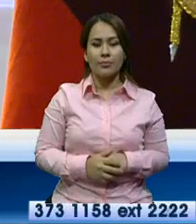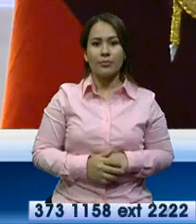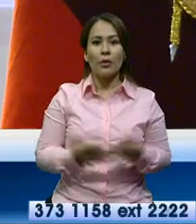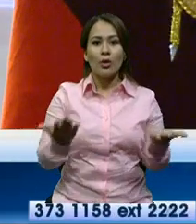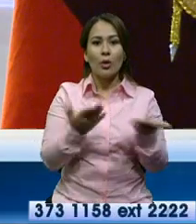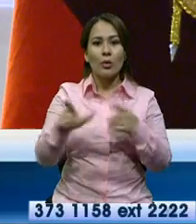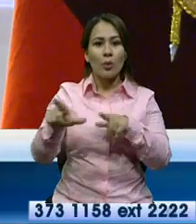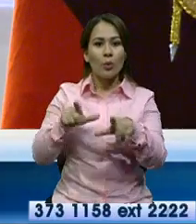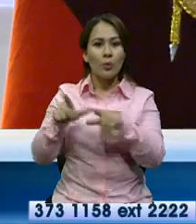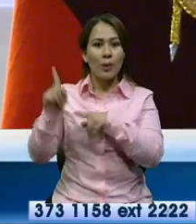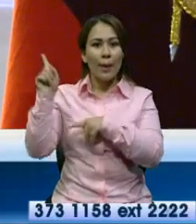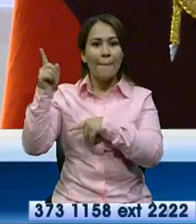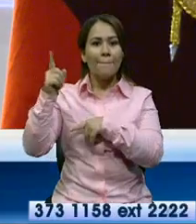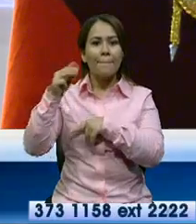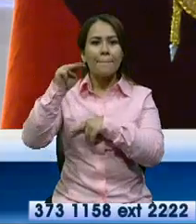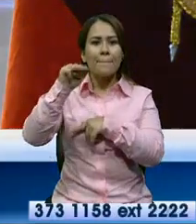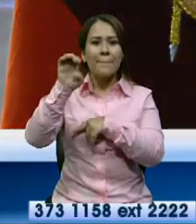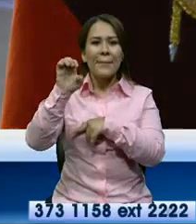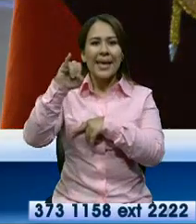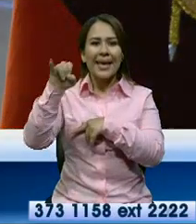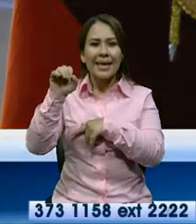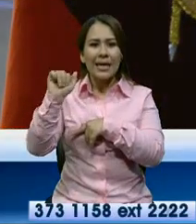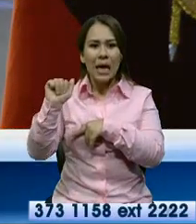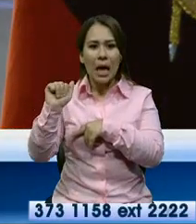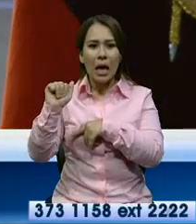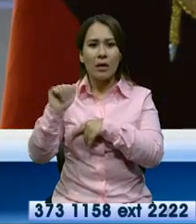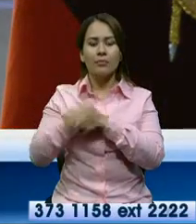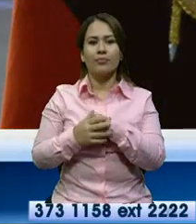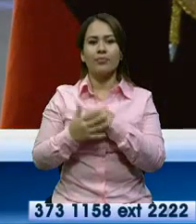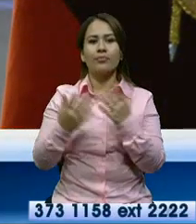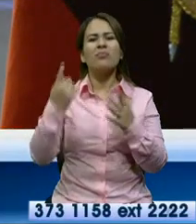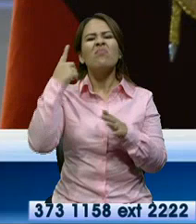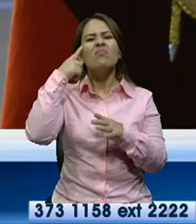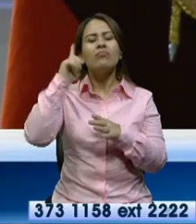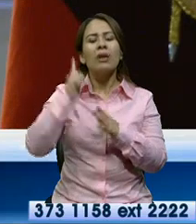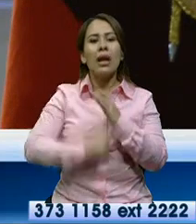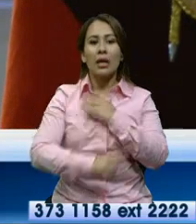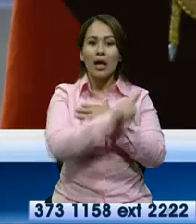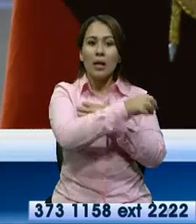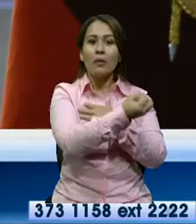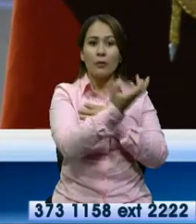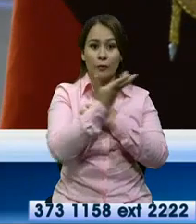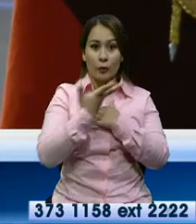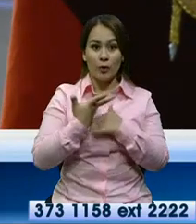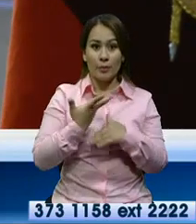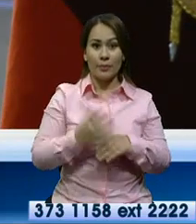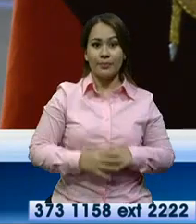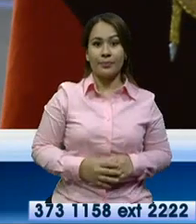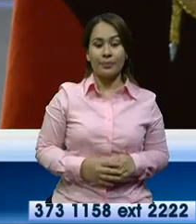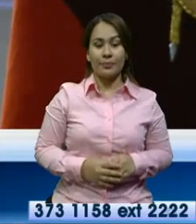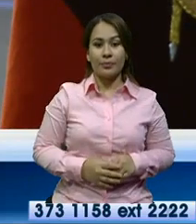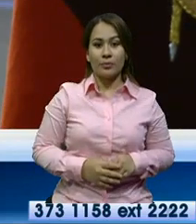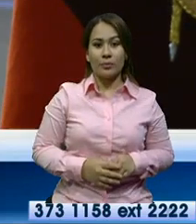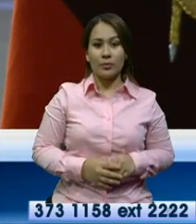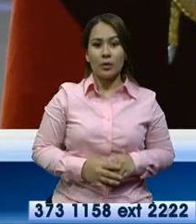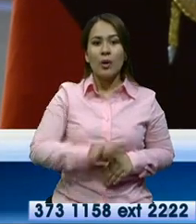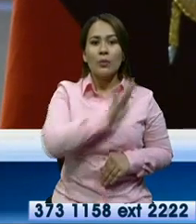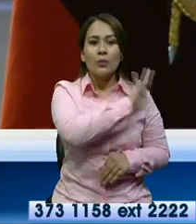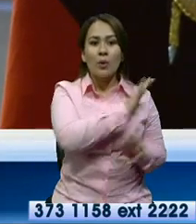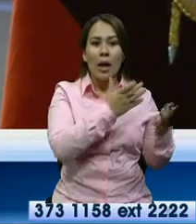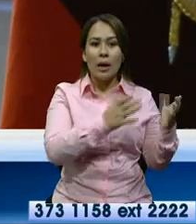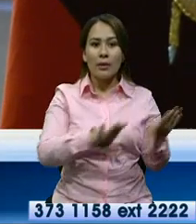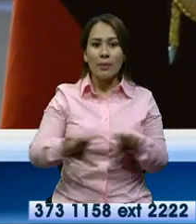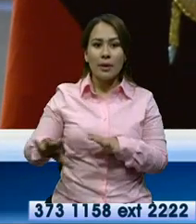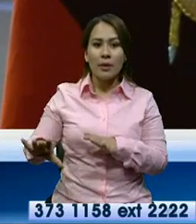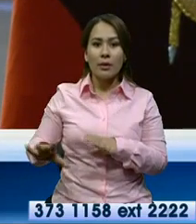el Salón Mejía Leguerica, con la finalidad de dar a conocer sus acciones y